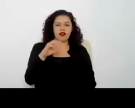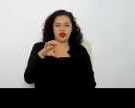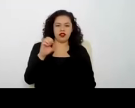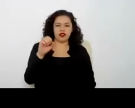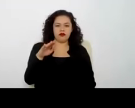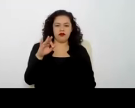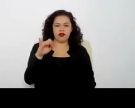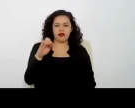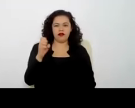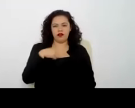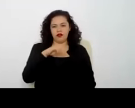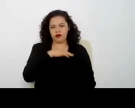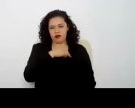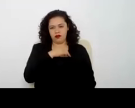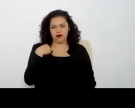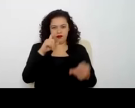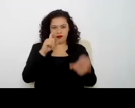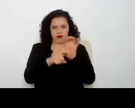Siguiente.